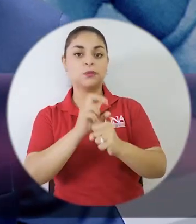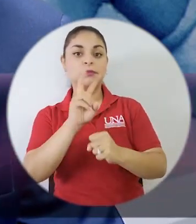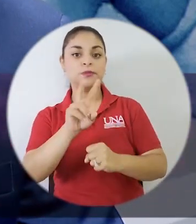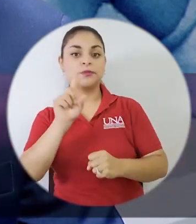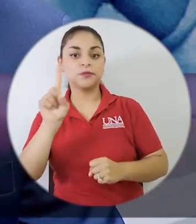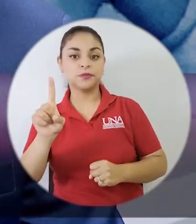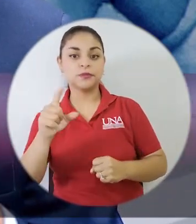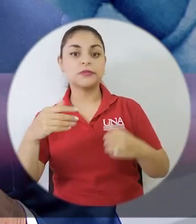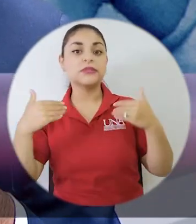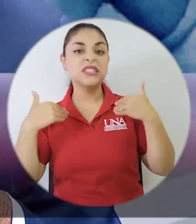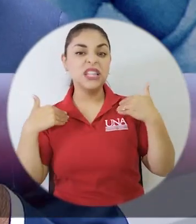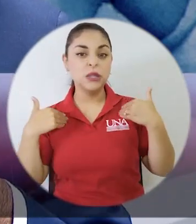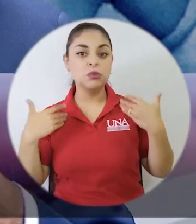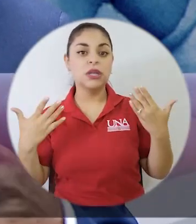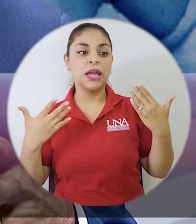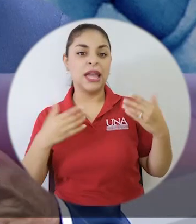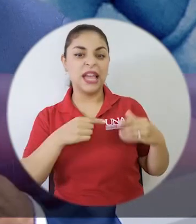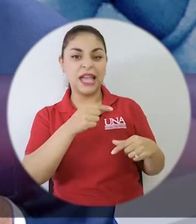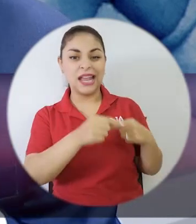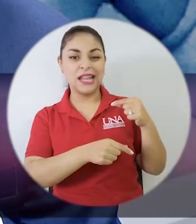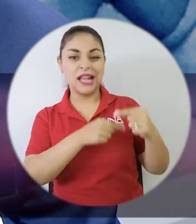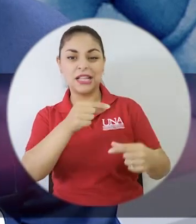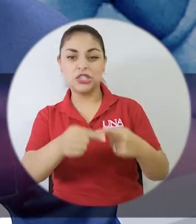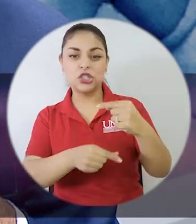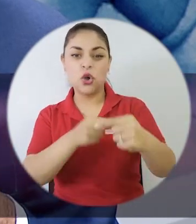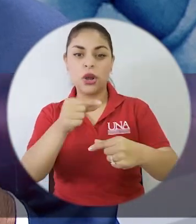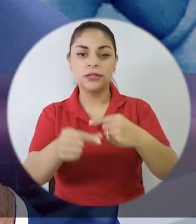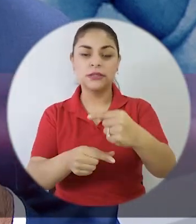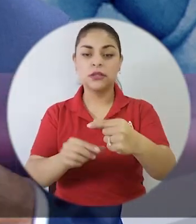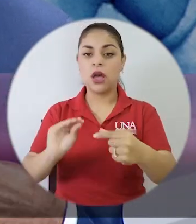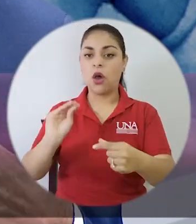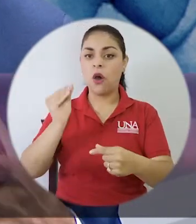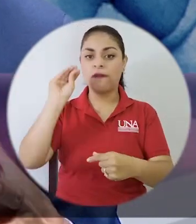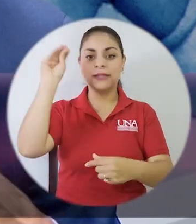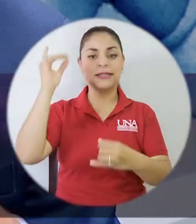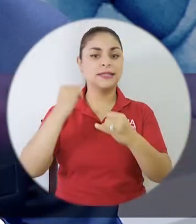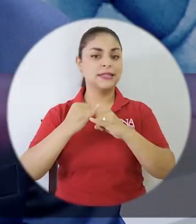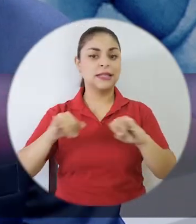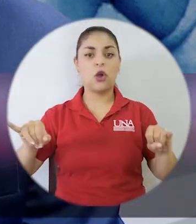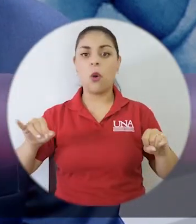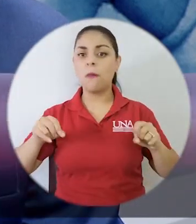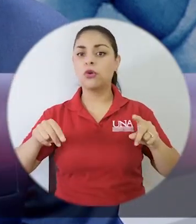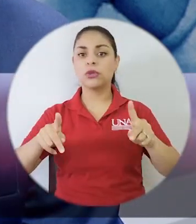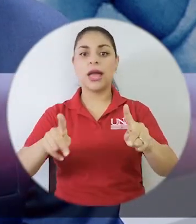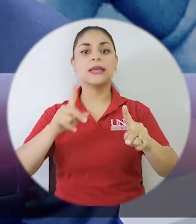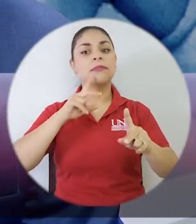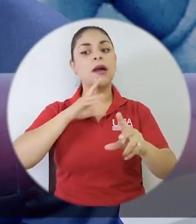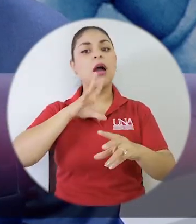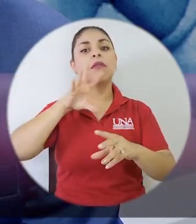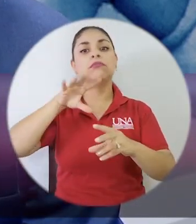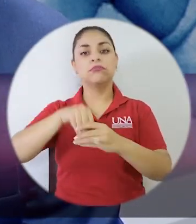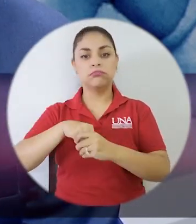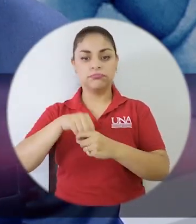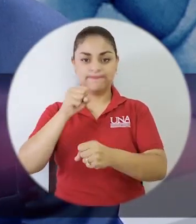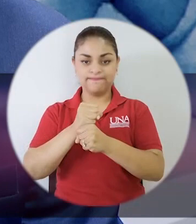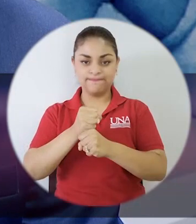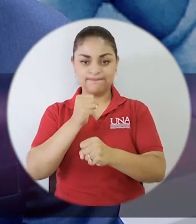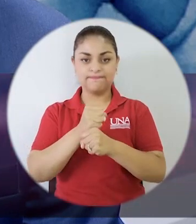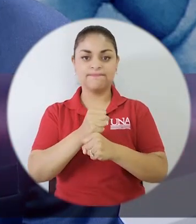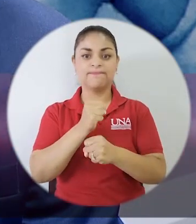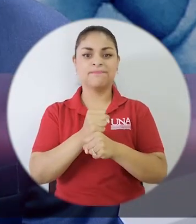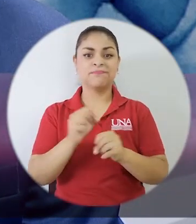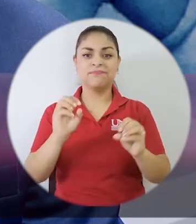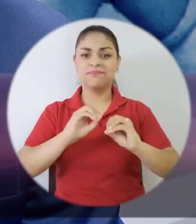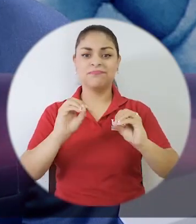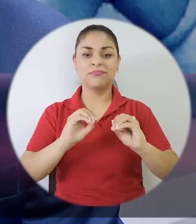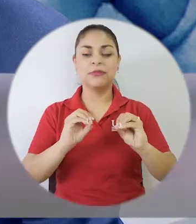siglo XXI, y tenemos prácticamente generaciones jóvenes sin oportunidades, digamos, de insertarse productivamente